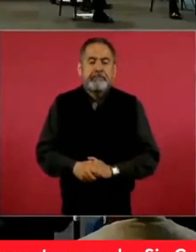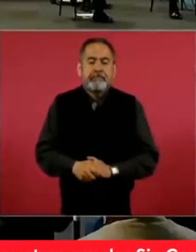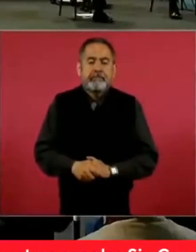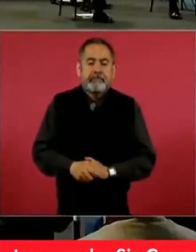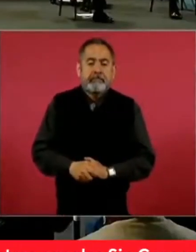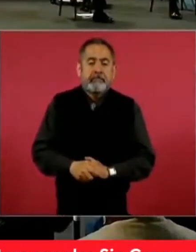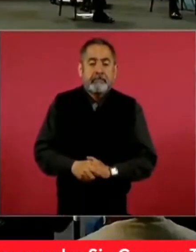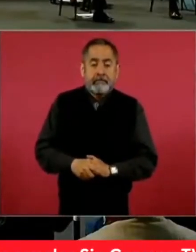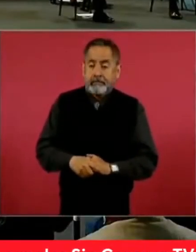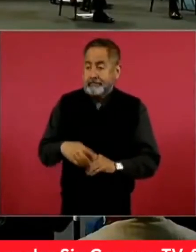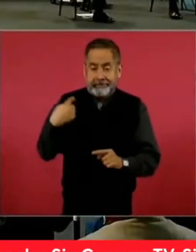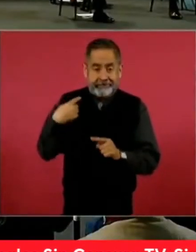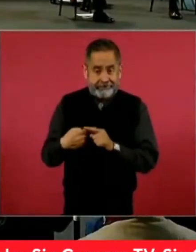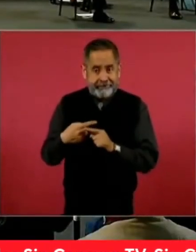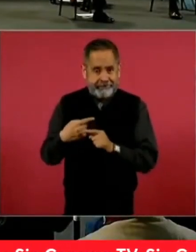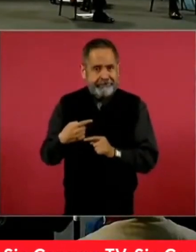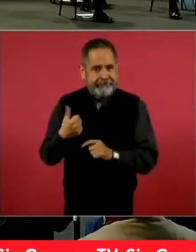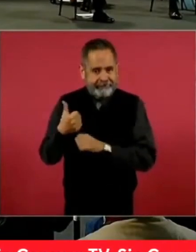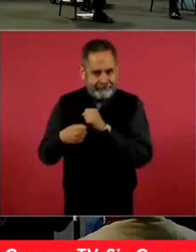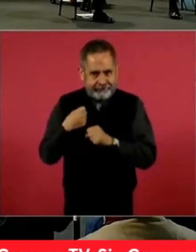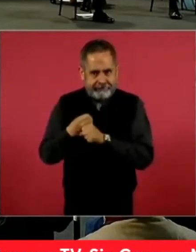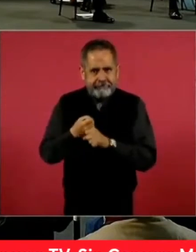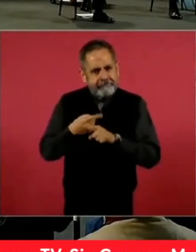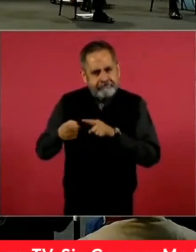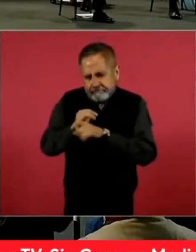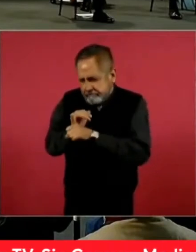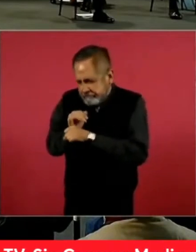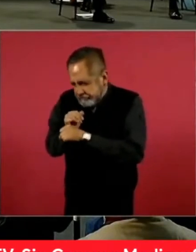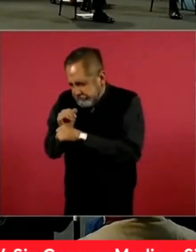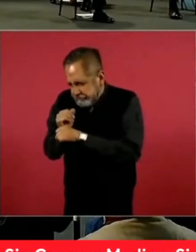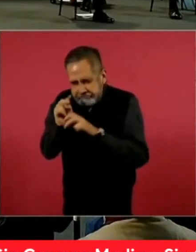Durante la administración se hicieron varias auditorías